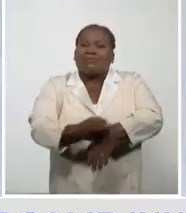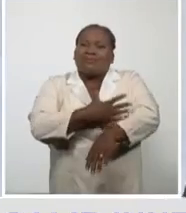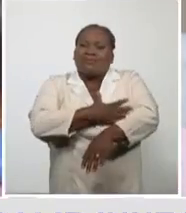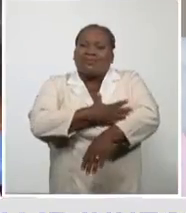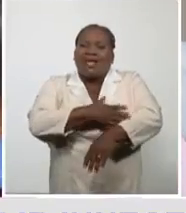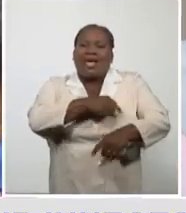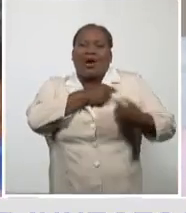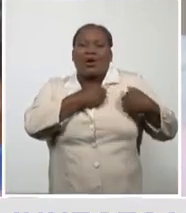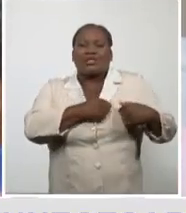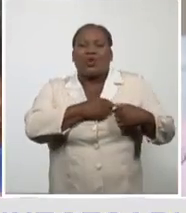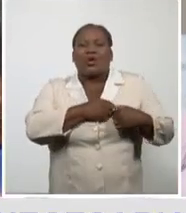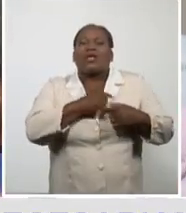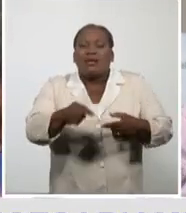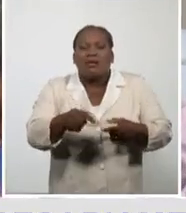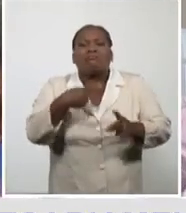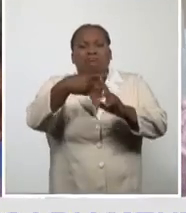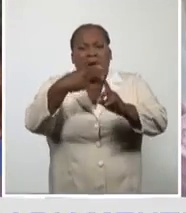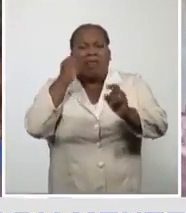apuesta por la vida.